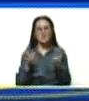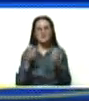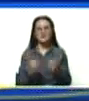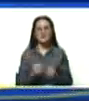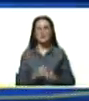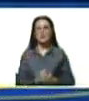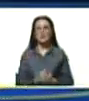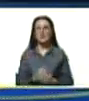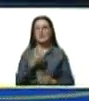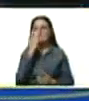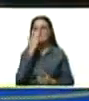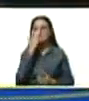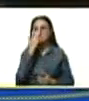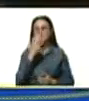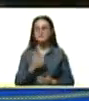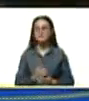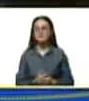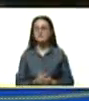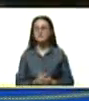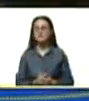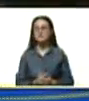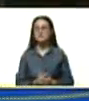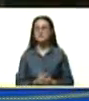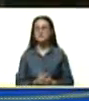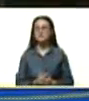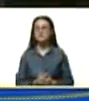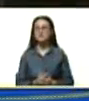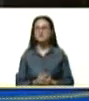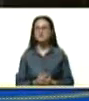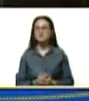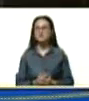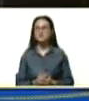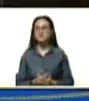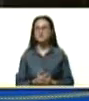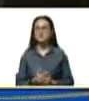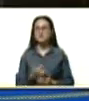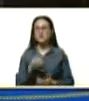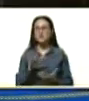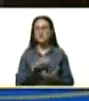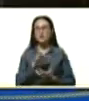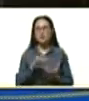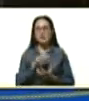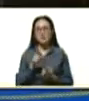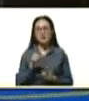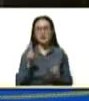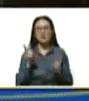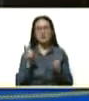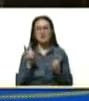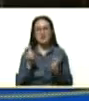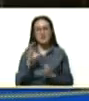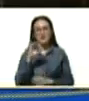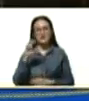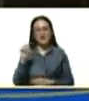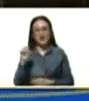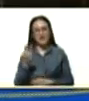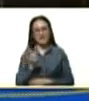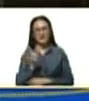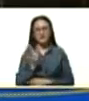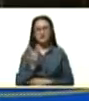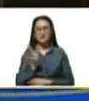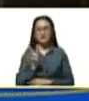seguridad. Tuvimos un problema con la móvil. Claro, como estamos hablando de los agentes de la CIA en Venezuela,